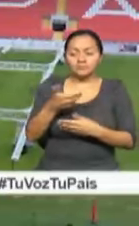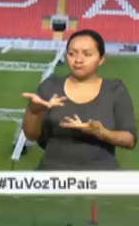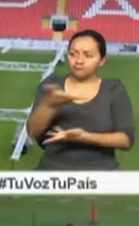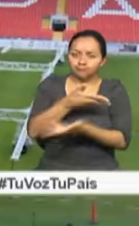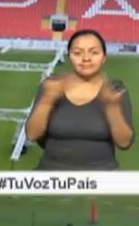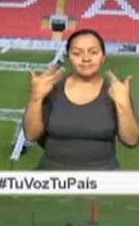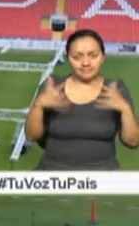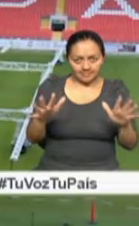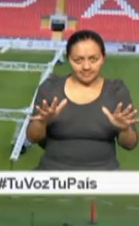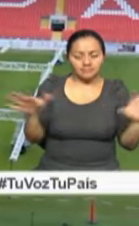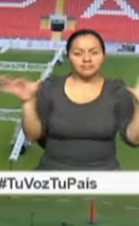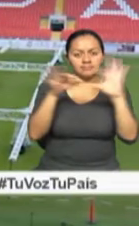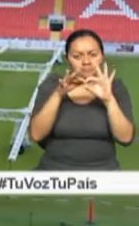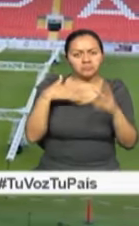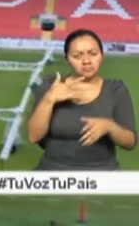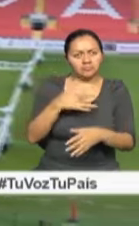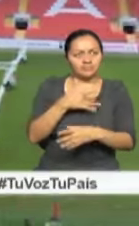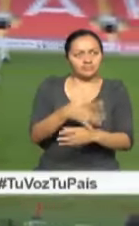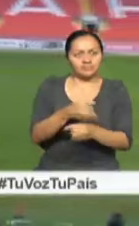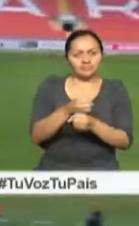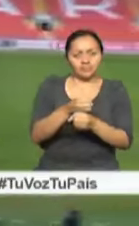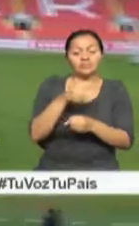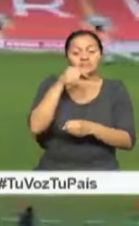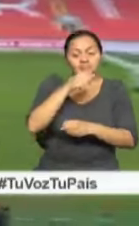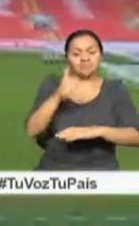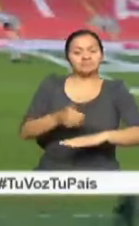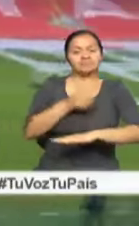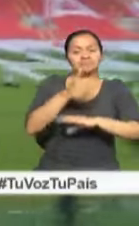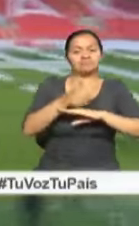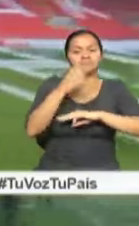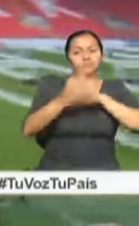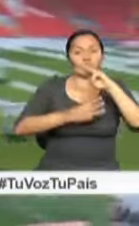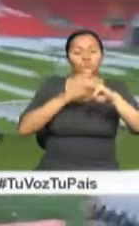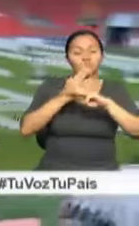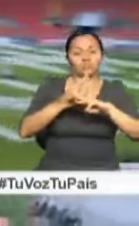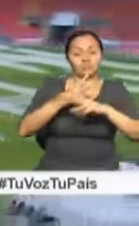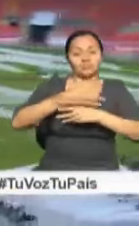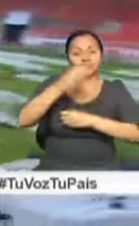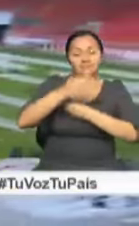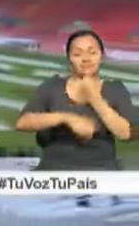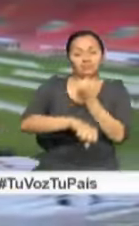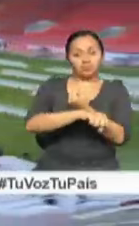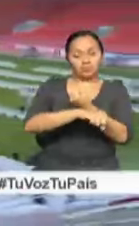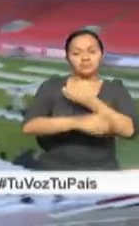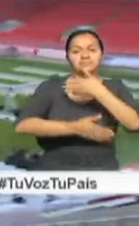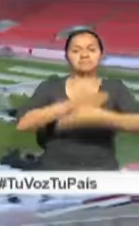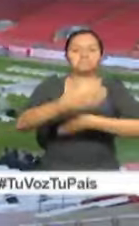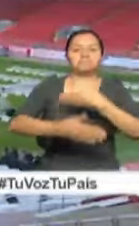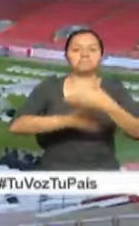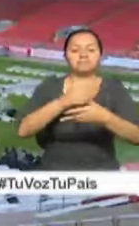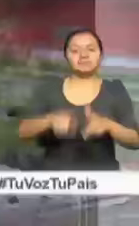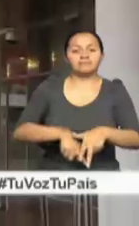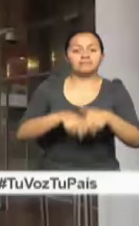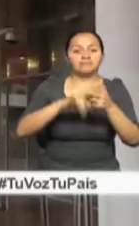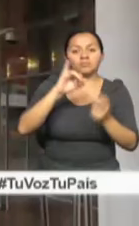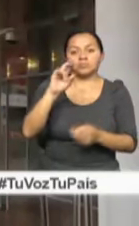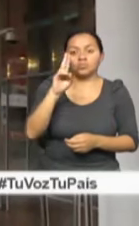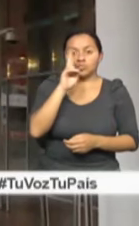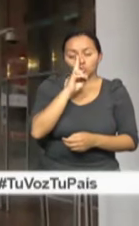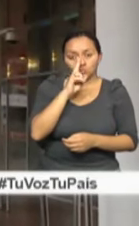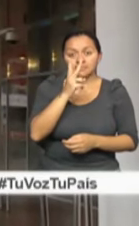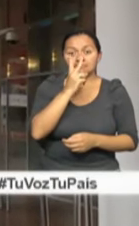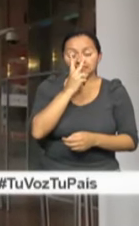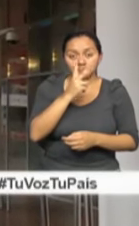El organismo rector del fútbol mundial se declaraba satisfecho con el avance de los preparativos del certamen que arranca en junio y que calienta